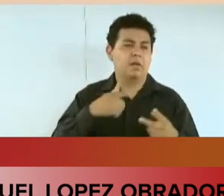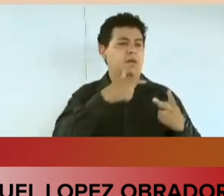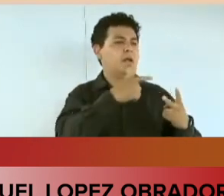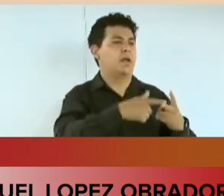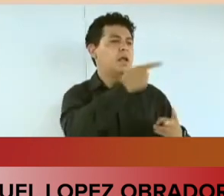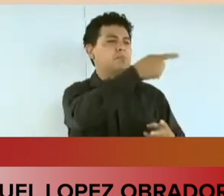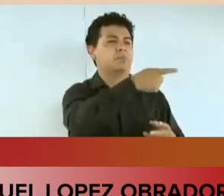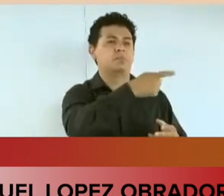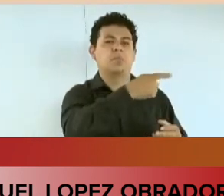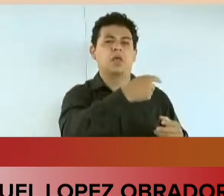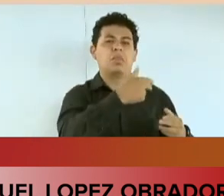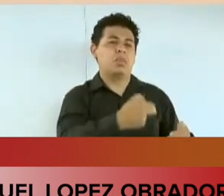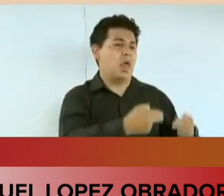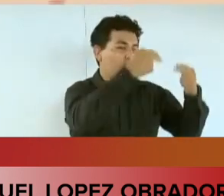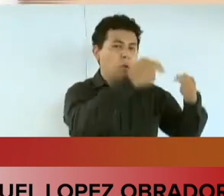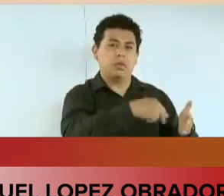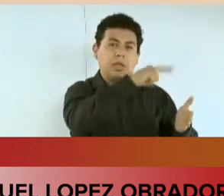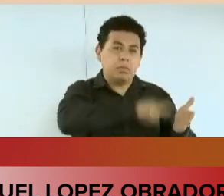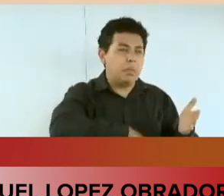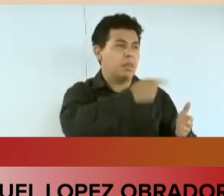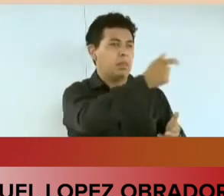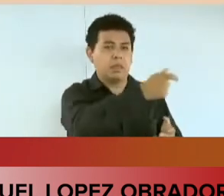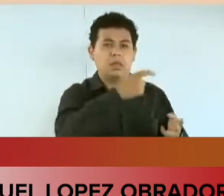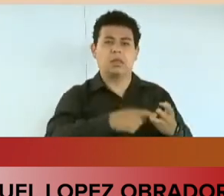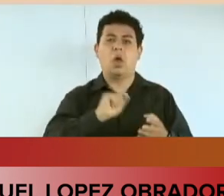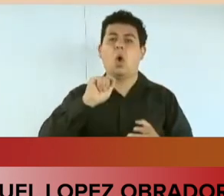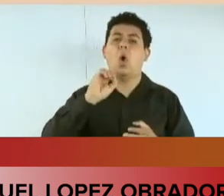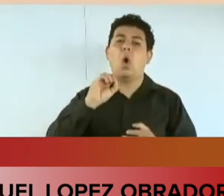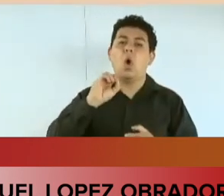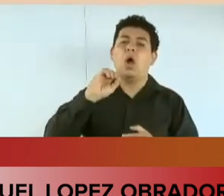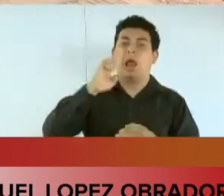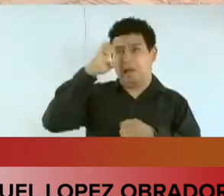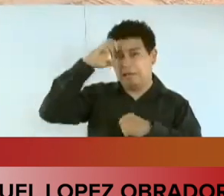contratistas que llegan de fuera,